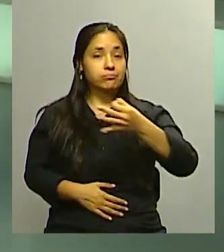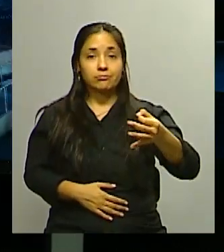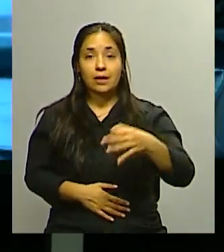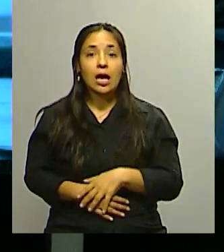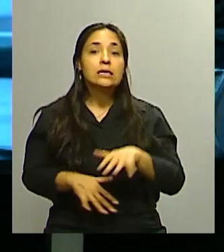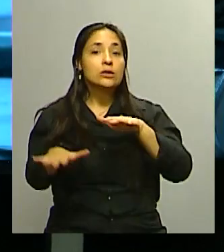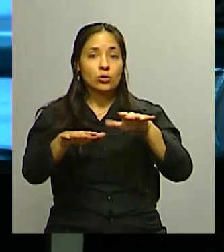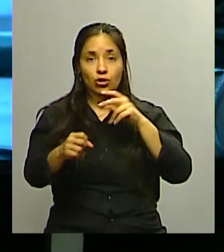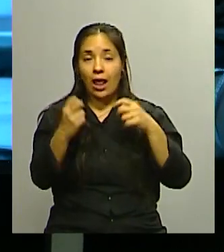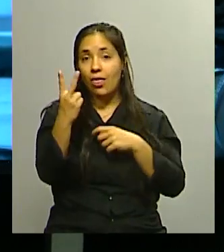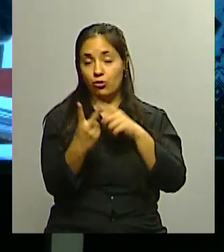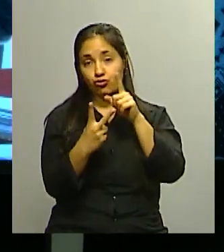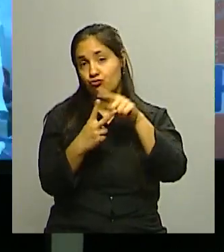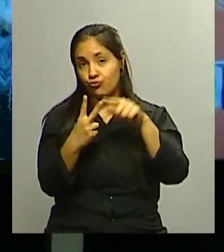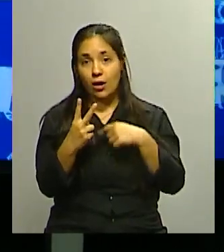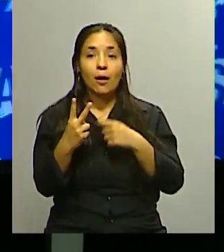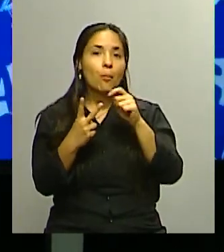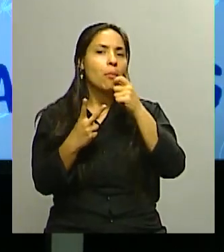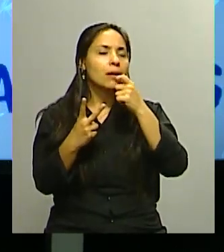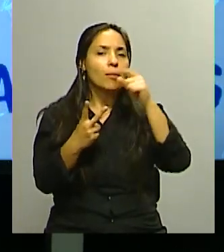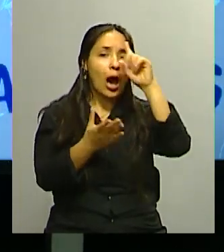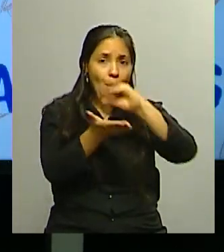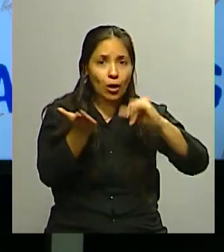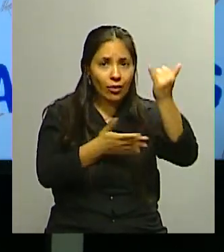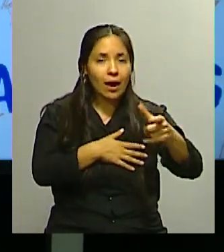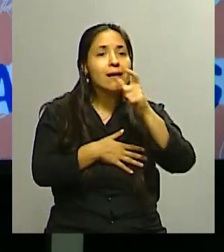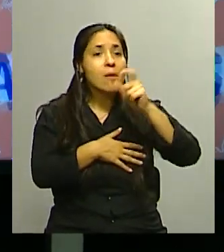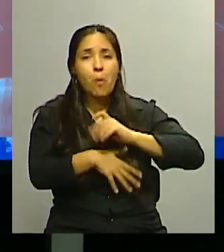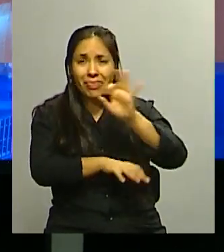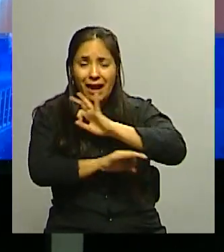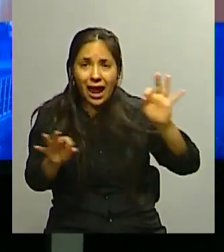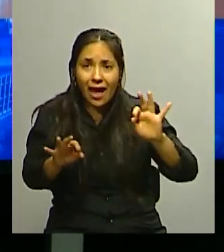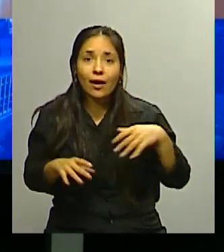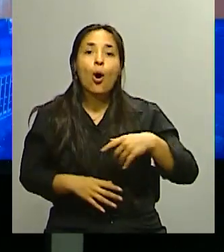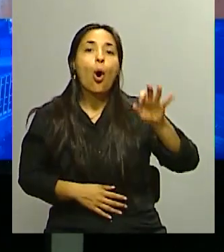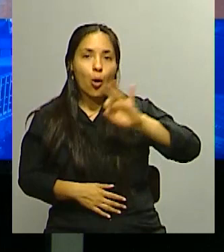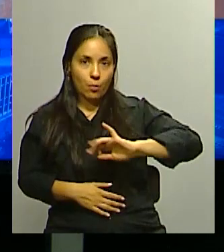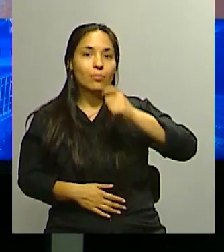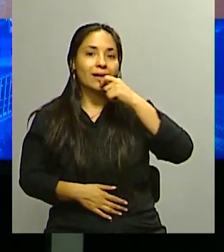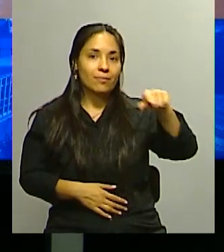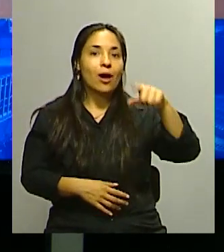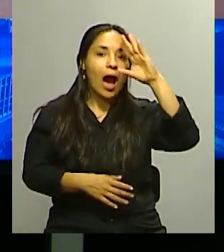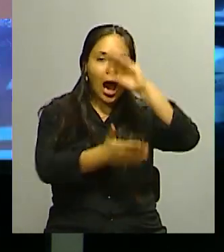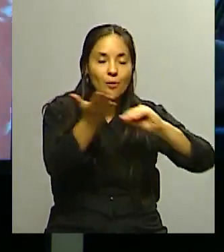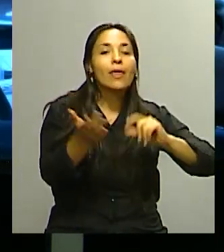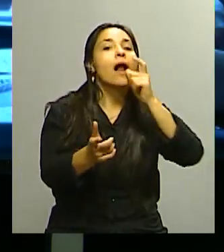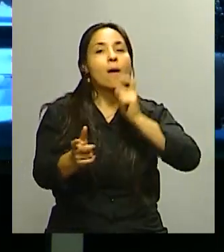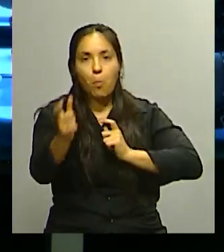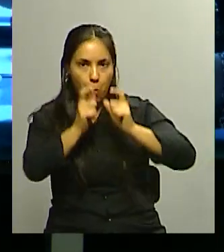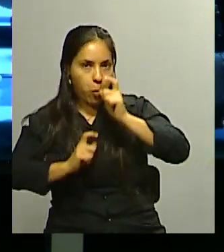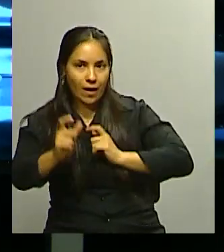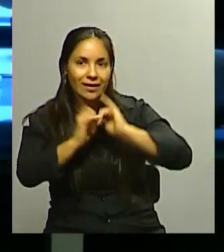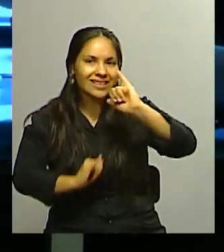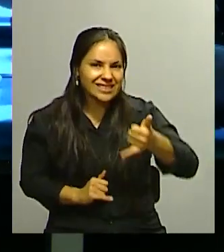situaciones, sea que no estén recibiendo la respuesta del abogado que necesitan, o quizás ese abogado sí está respondiendo y la persona